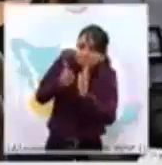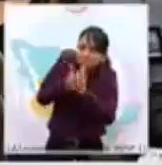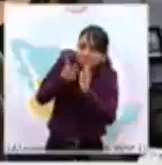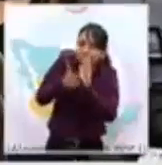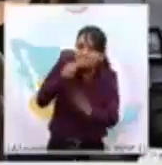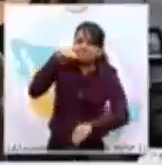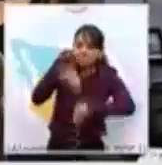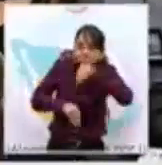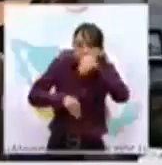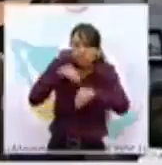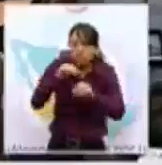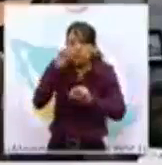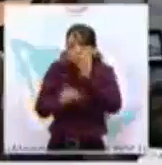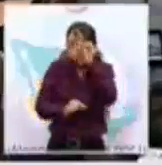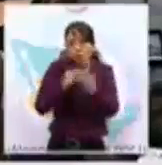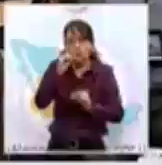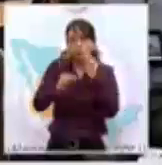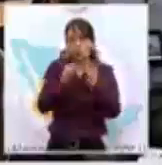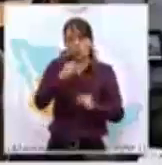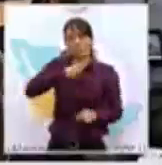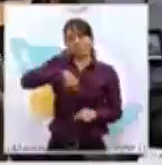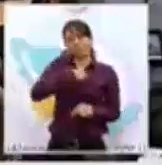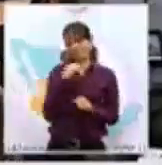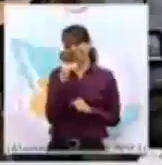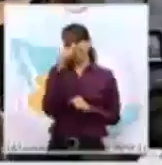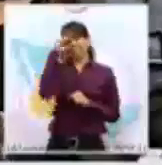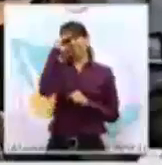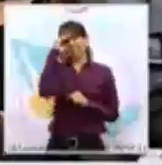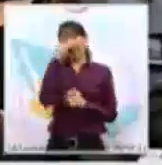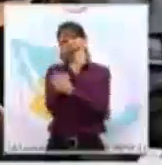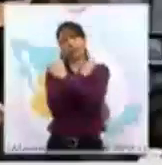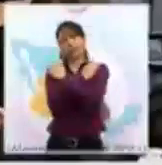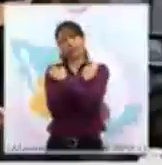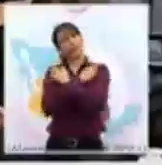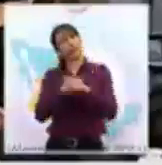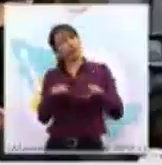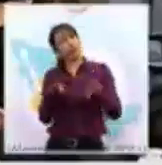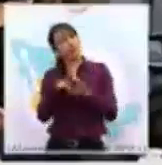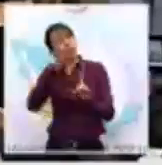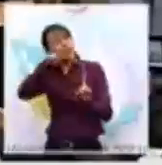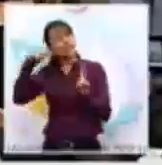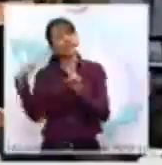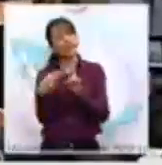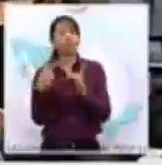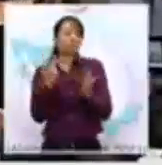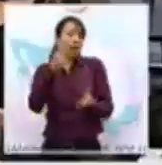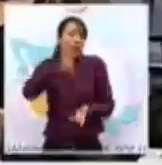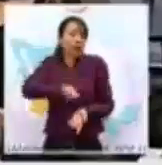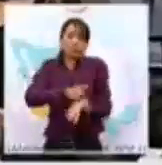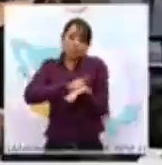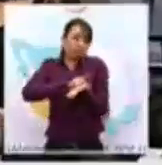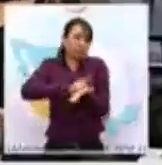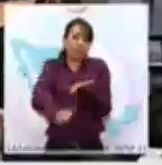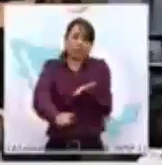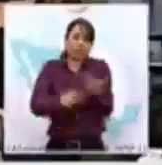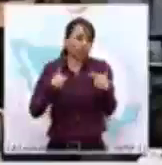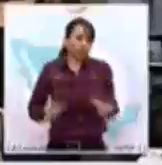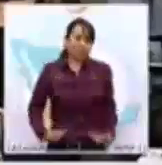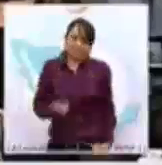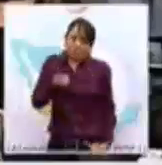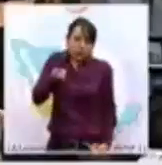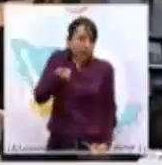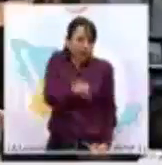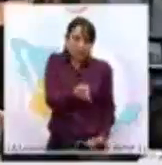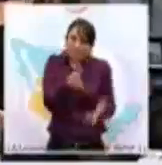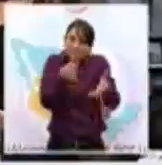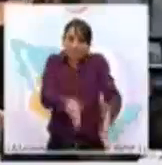creemos que la educación se puede ver bajo varias perspectivas. Uno, como un derecho humano fundamental, como se usa ya en todo el mundo. El